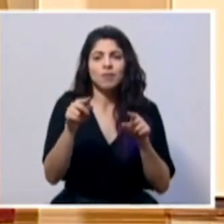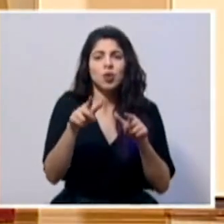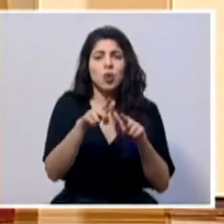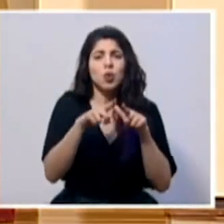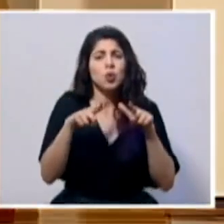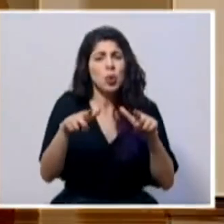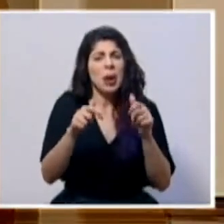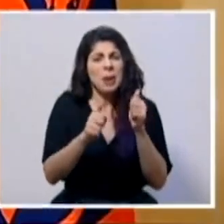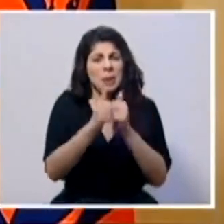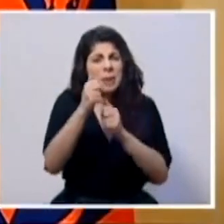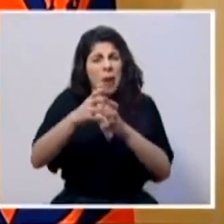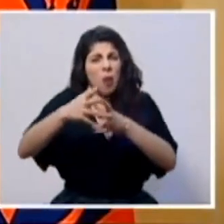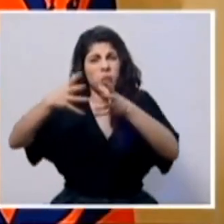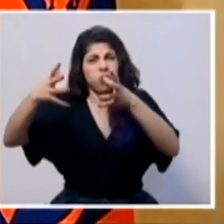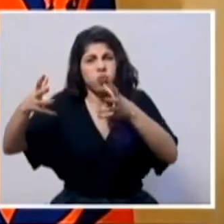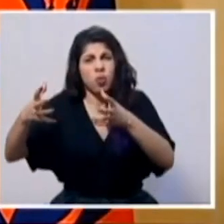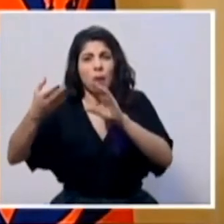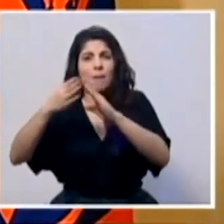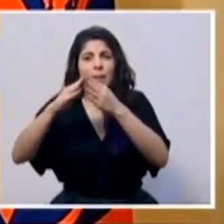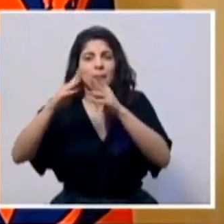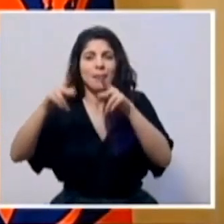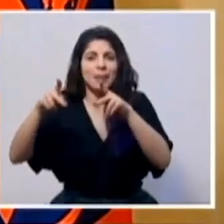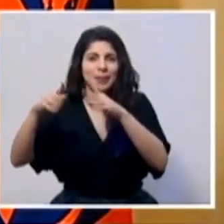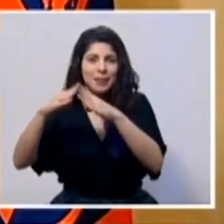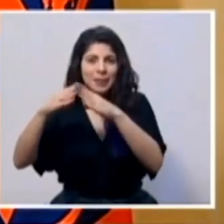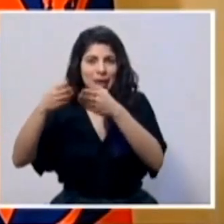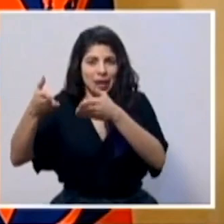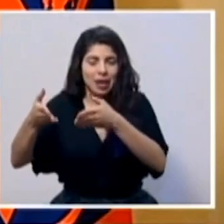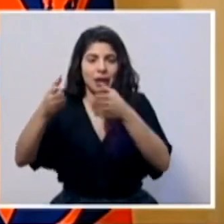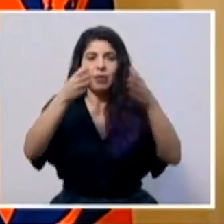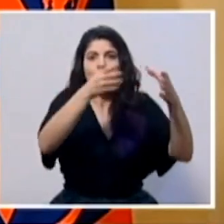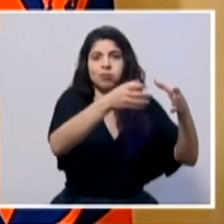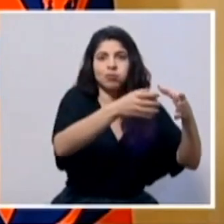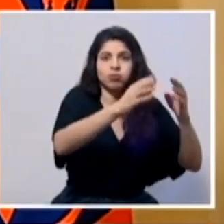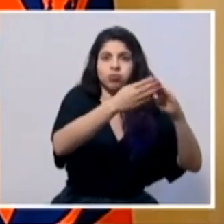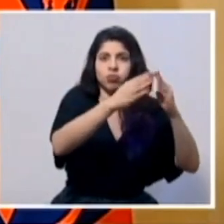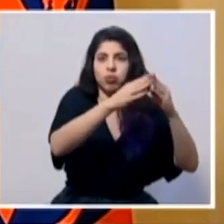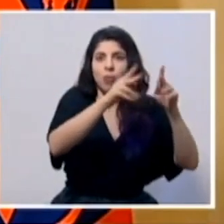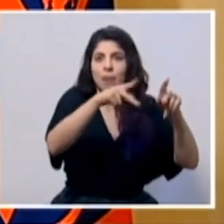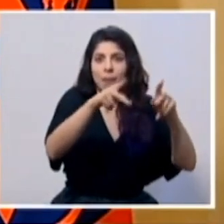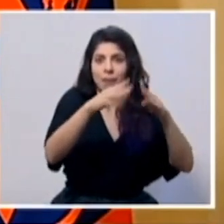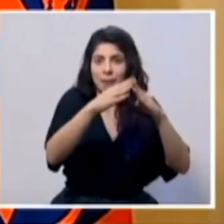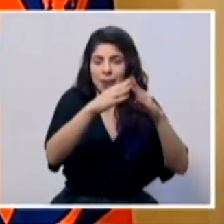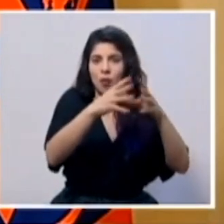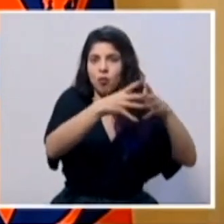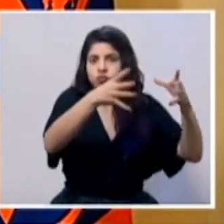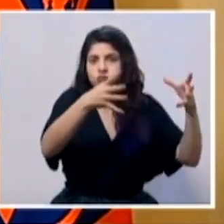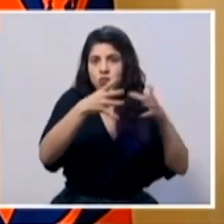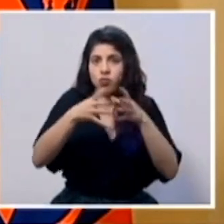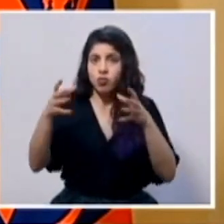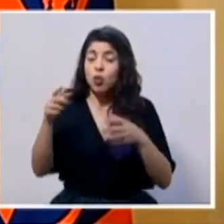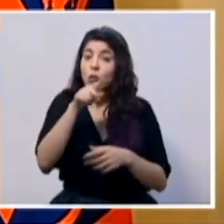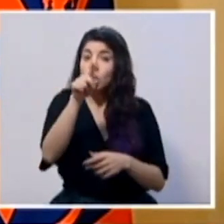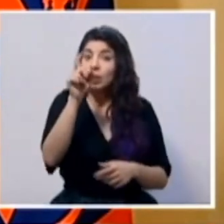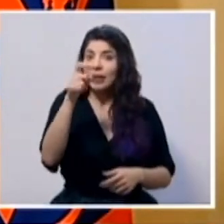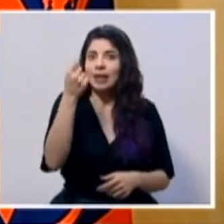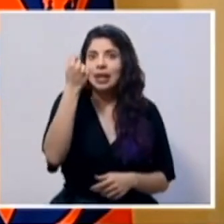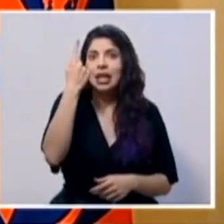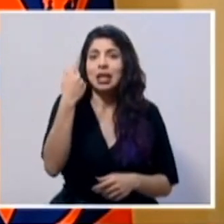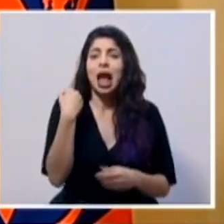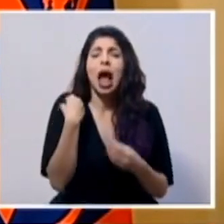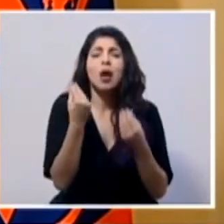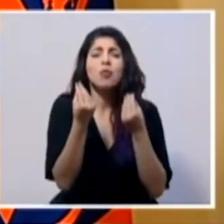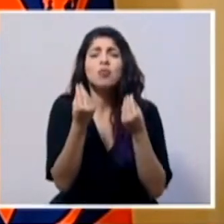de las regiones más grandes y que tienen más población. Y aquí es importante que nosotros entendamos que juegan muchísimos